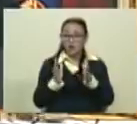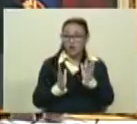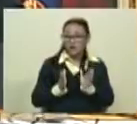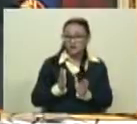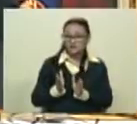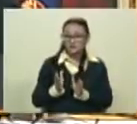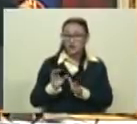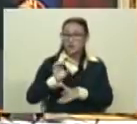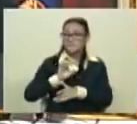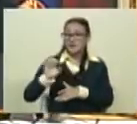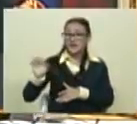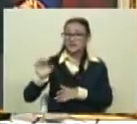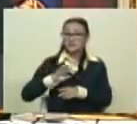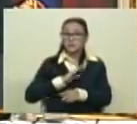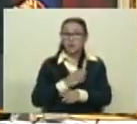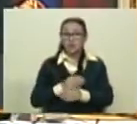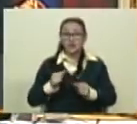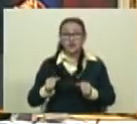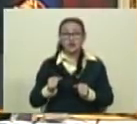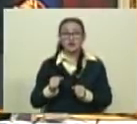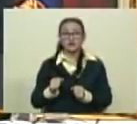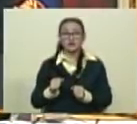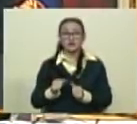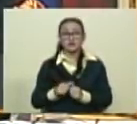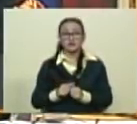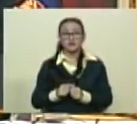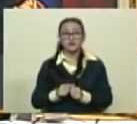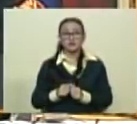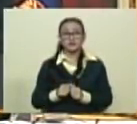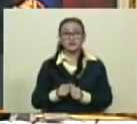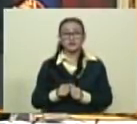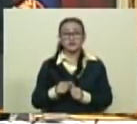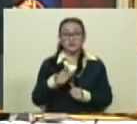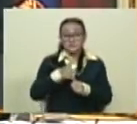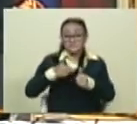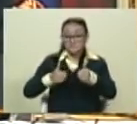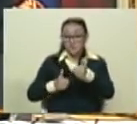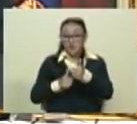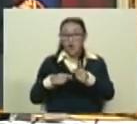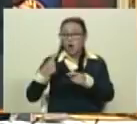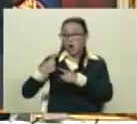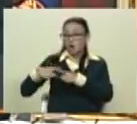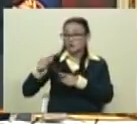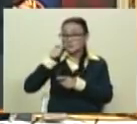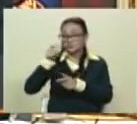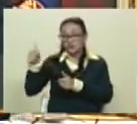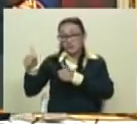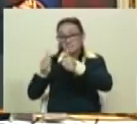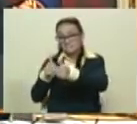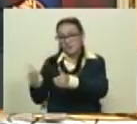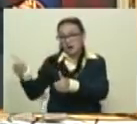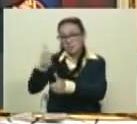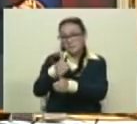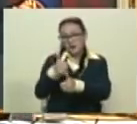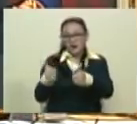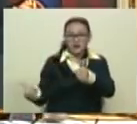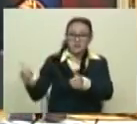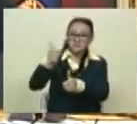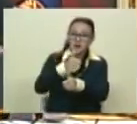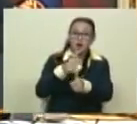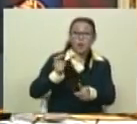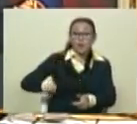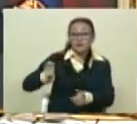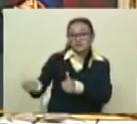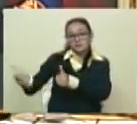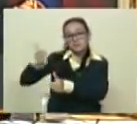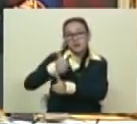la emergencia del Poder Judicial. Y sustituyó magistrados de la antigua corte. Y sustituyó jueces y empezó